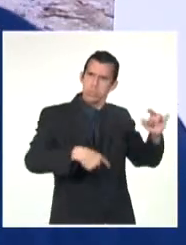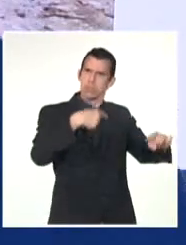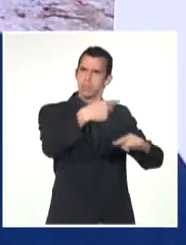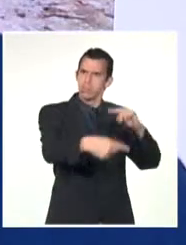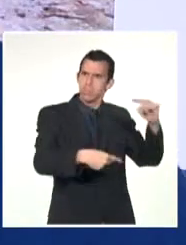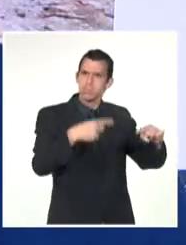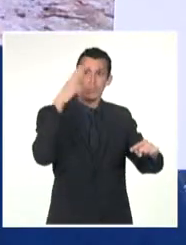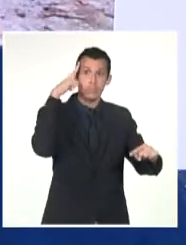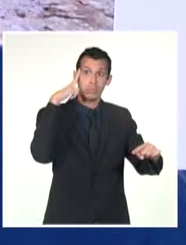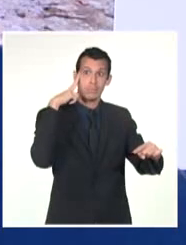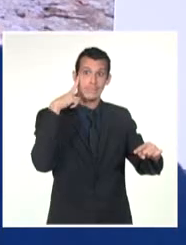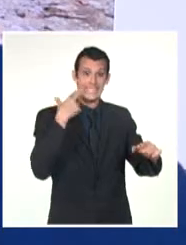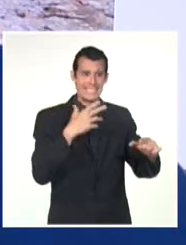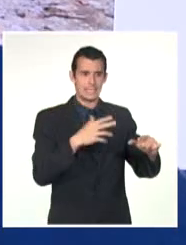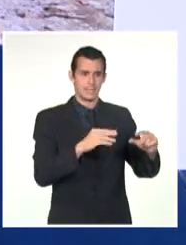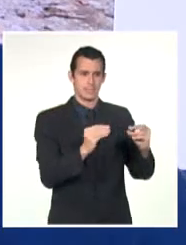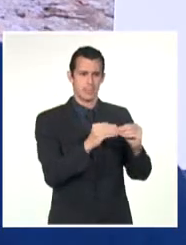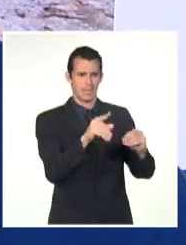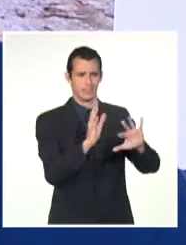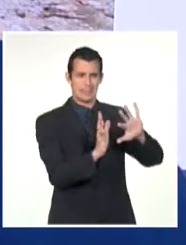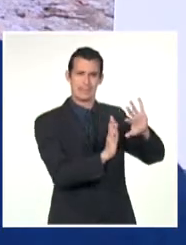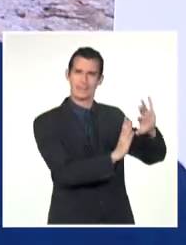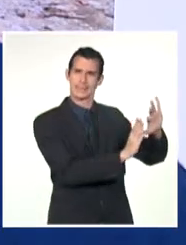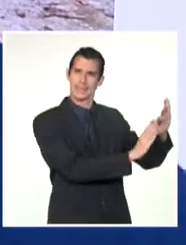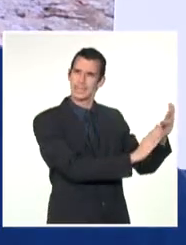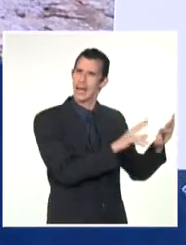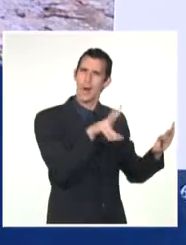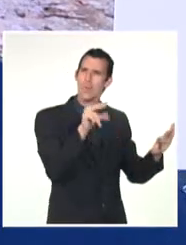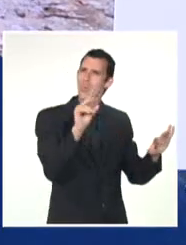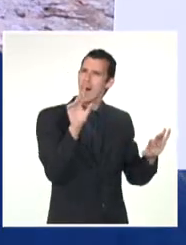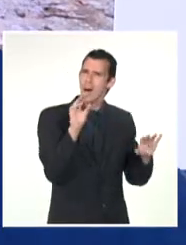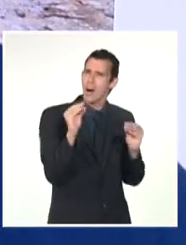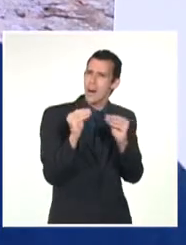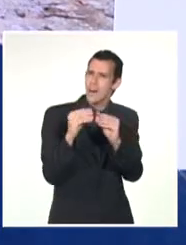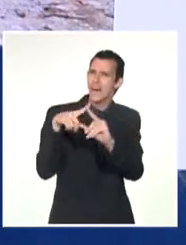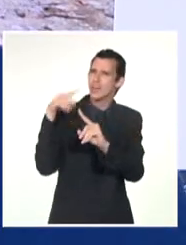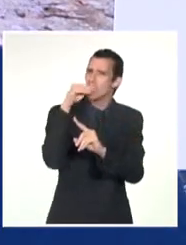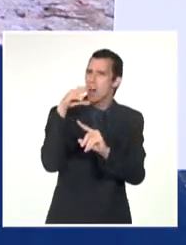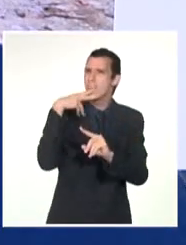la seguridad propia del servicio, no es lo mismo garantizar un servicio intradomiciliario en la casa